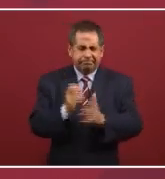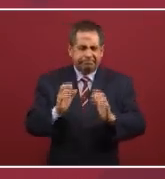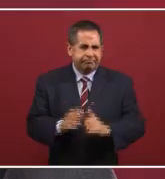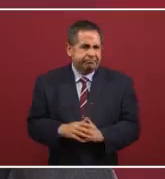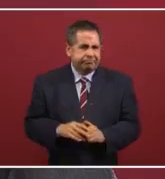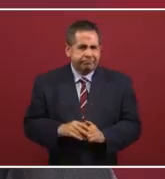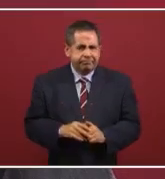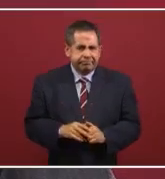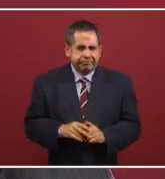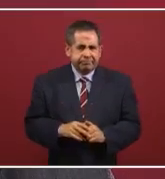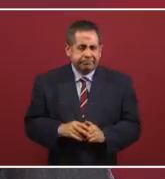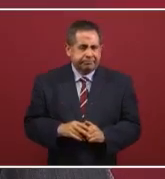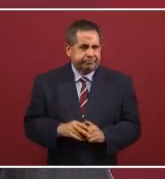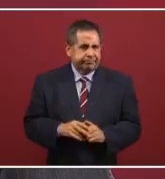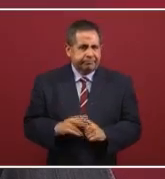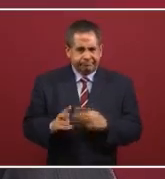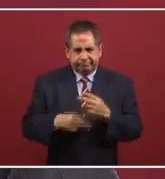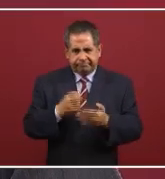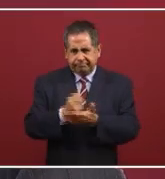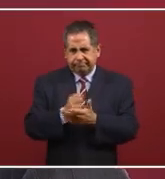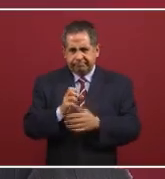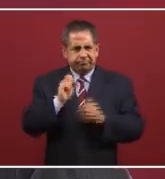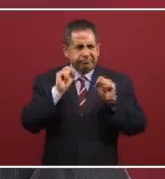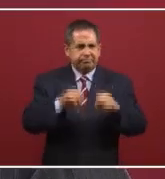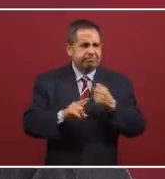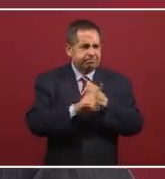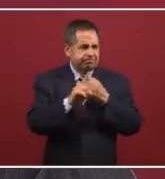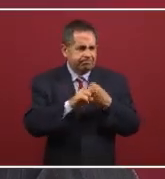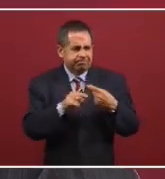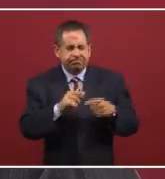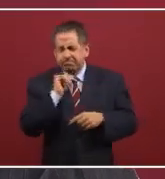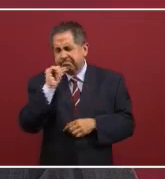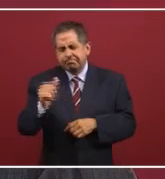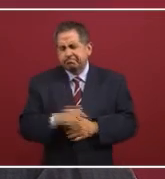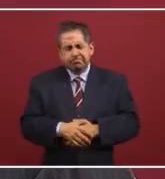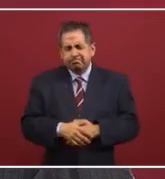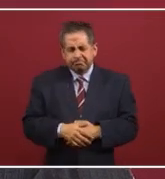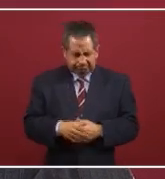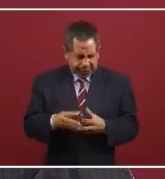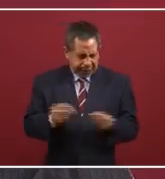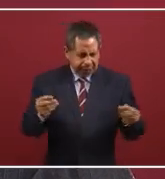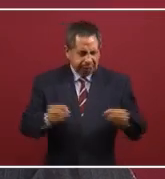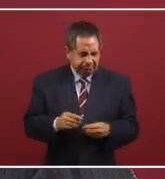se va a aprobar sin dificultad